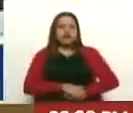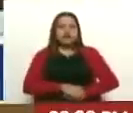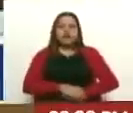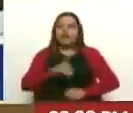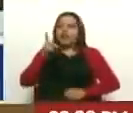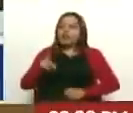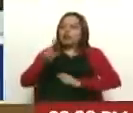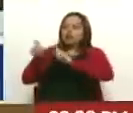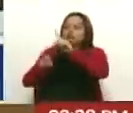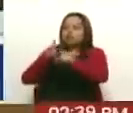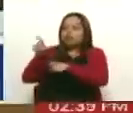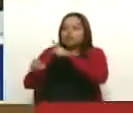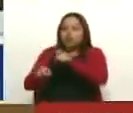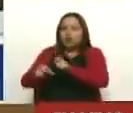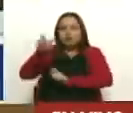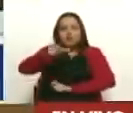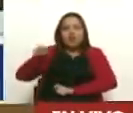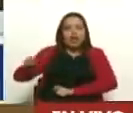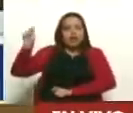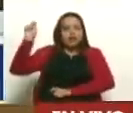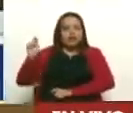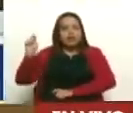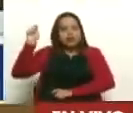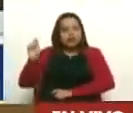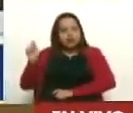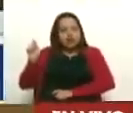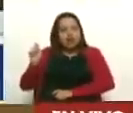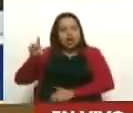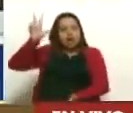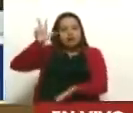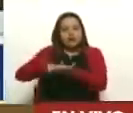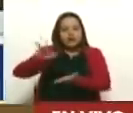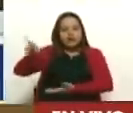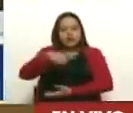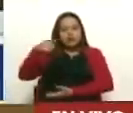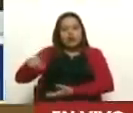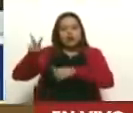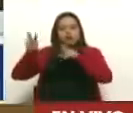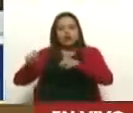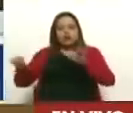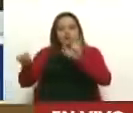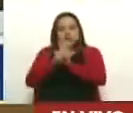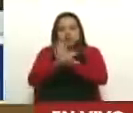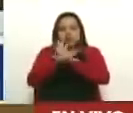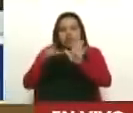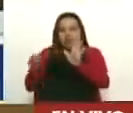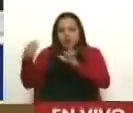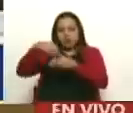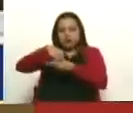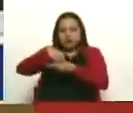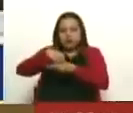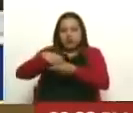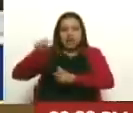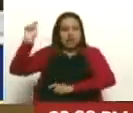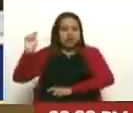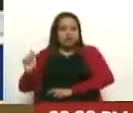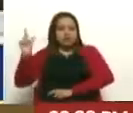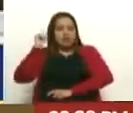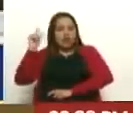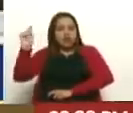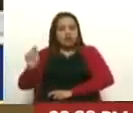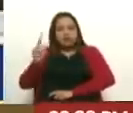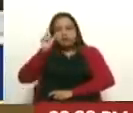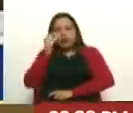someter a consideración de las honorables diputadas y los honorables diputados la aprobación de esta nueva disposición transitoria. Las diputadas y diputados que